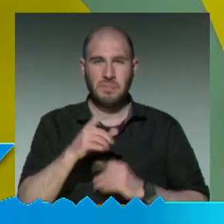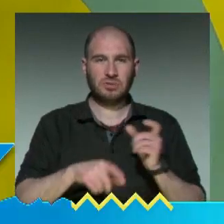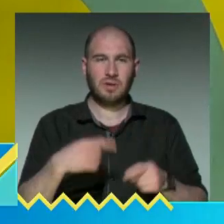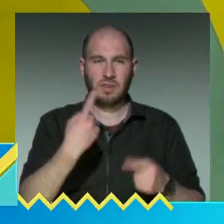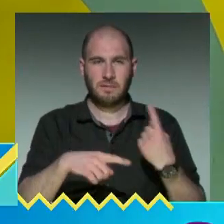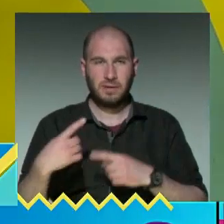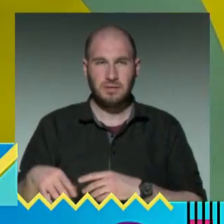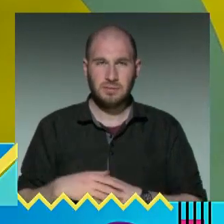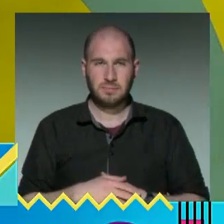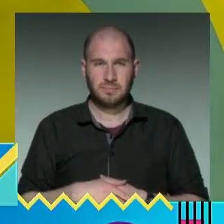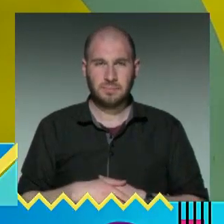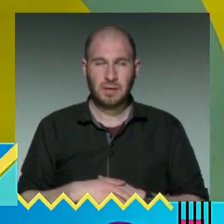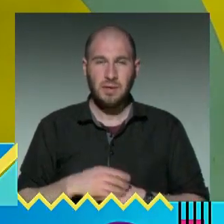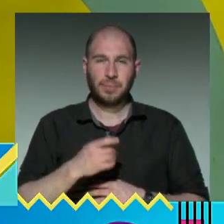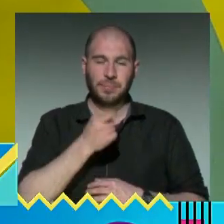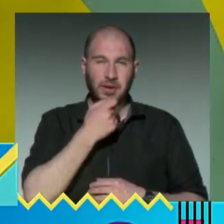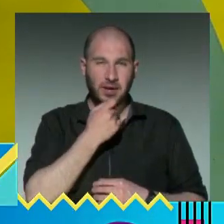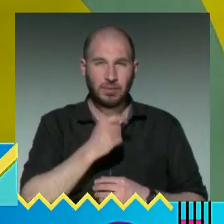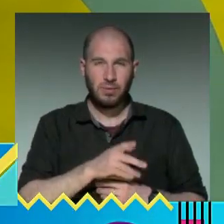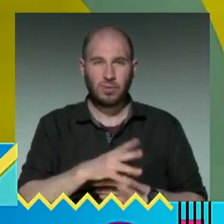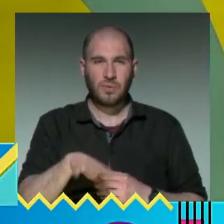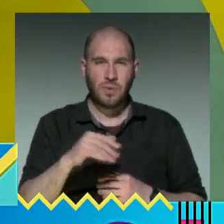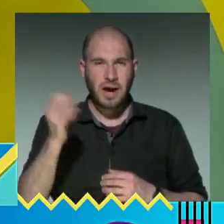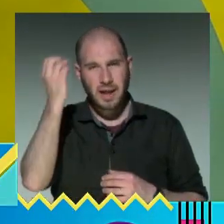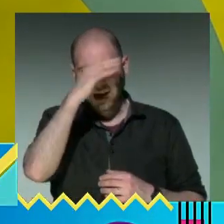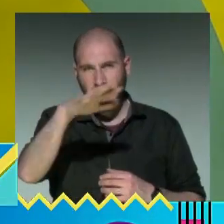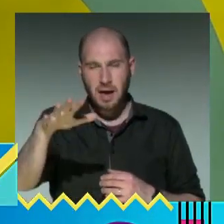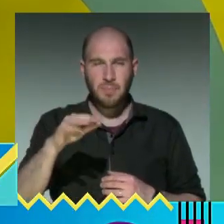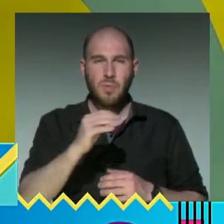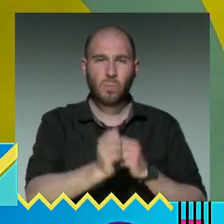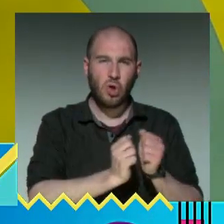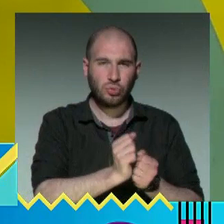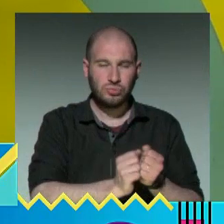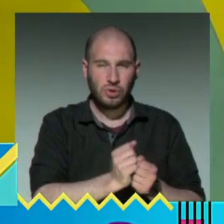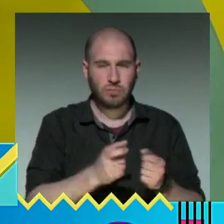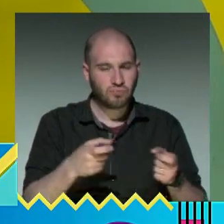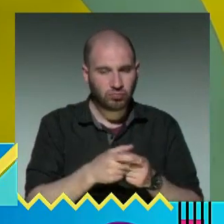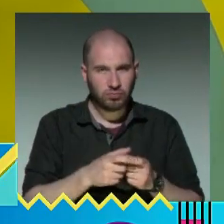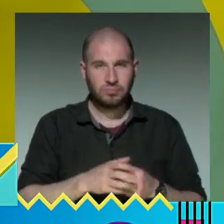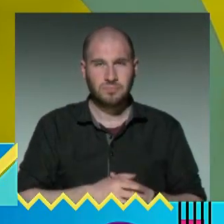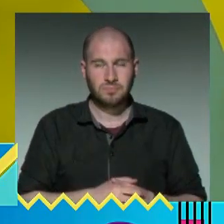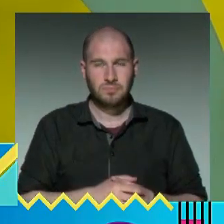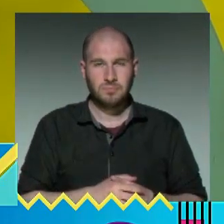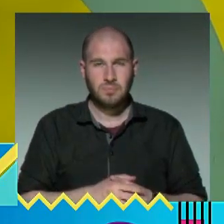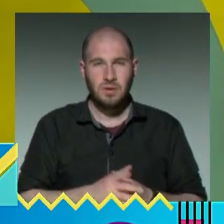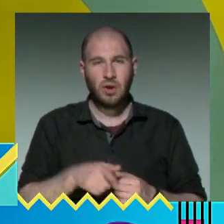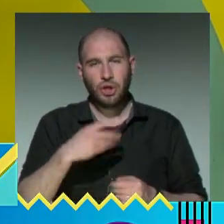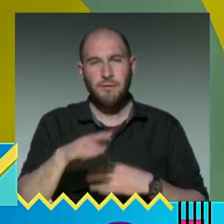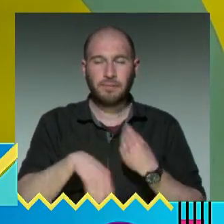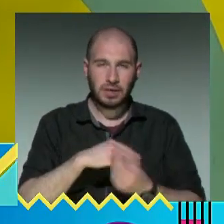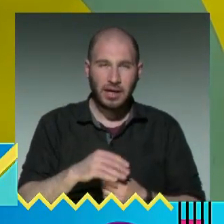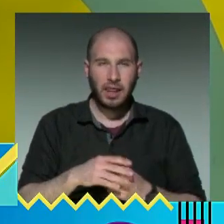sujetos que pueden ser desde sectores campesinos, productores, pequeños productores